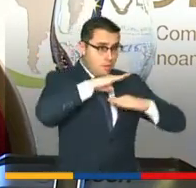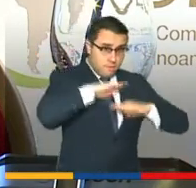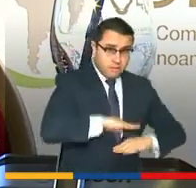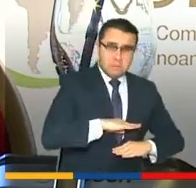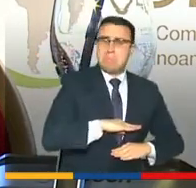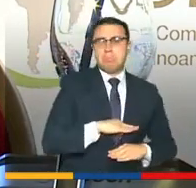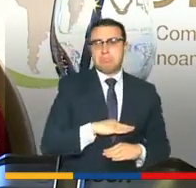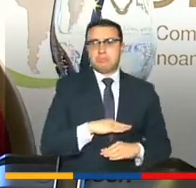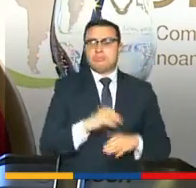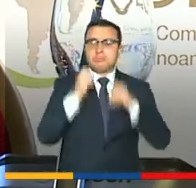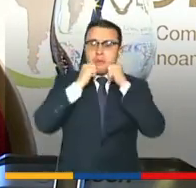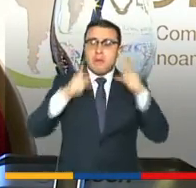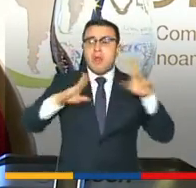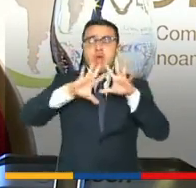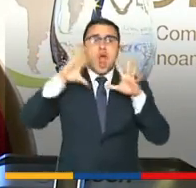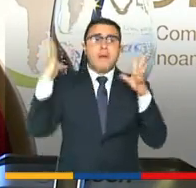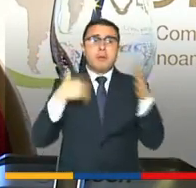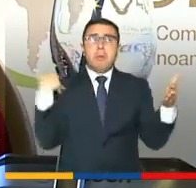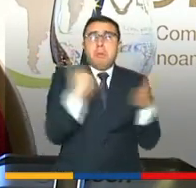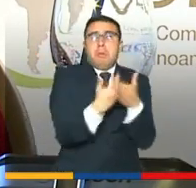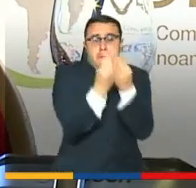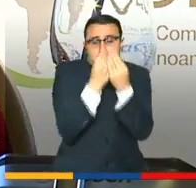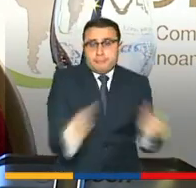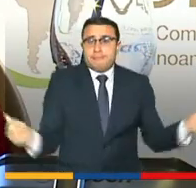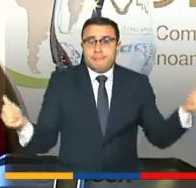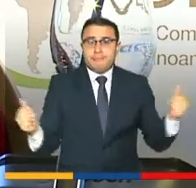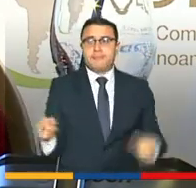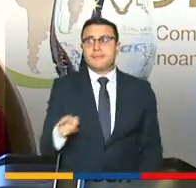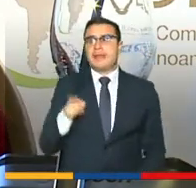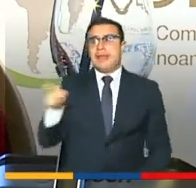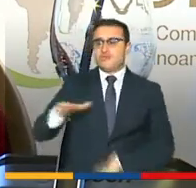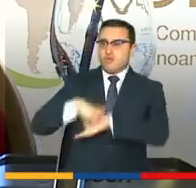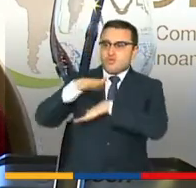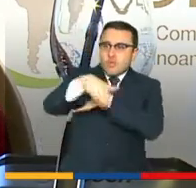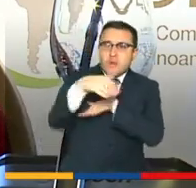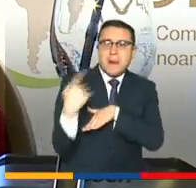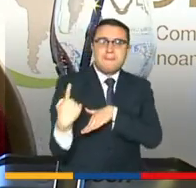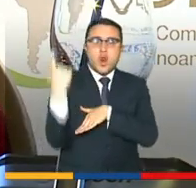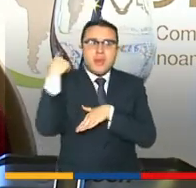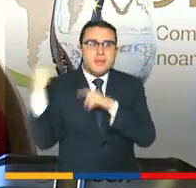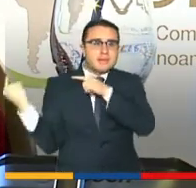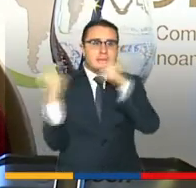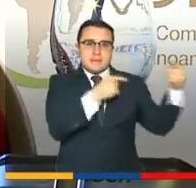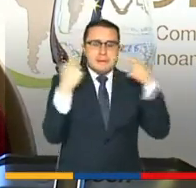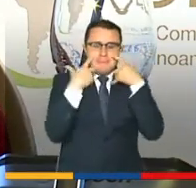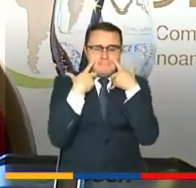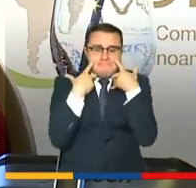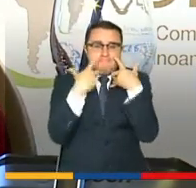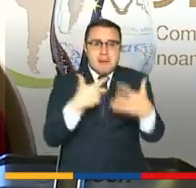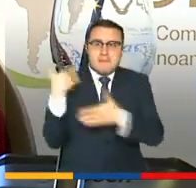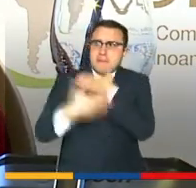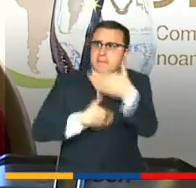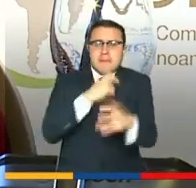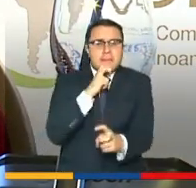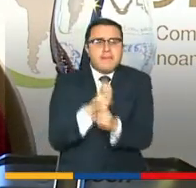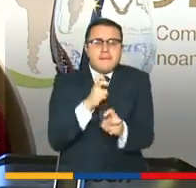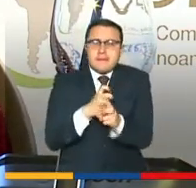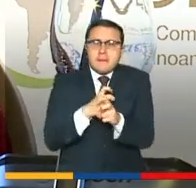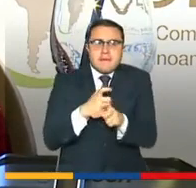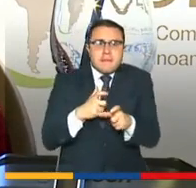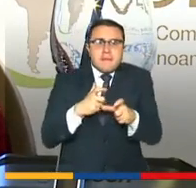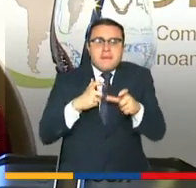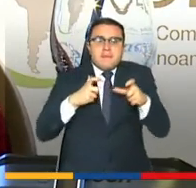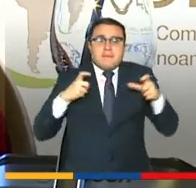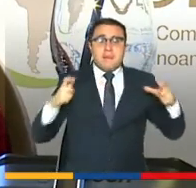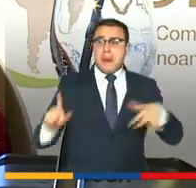Y obviamente eso tiene una consecuencia política, una tensión extrema, cada vez más difícil. Nos está llevando a